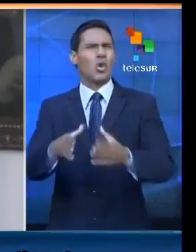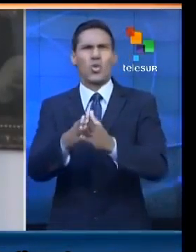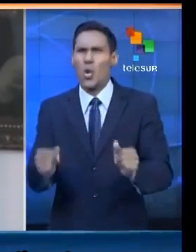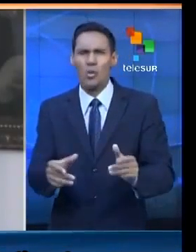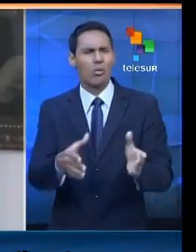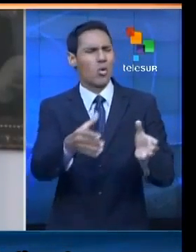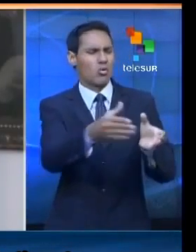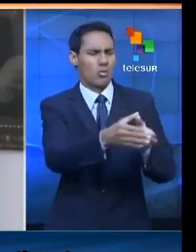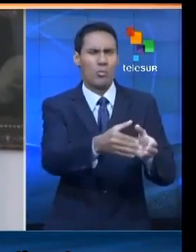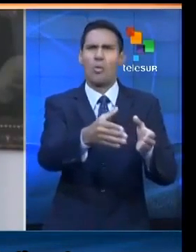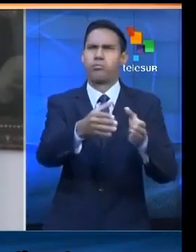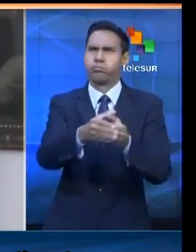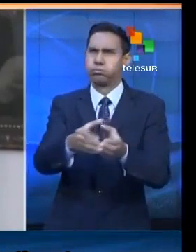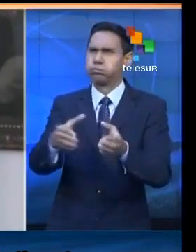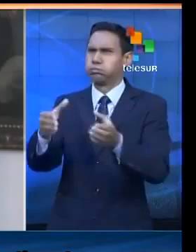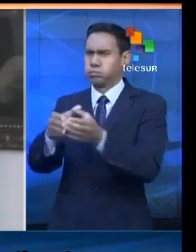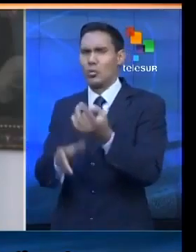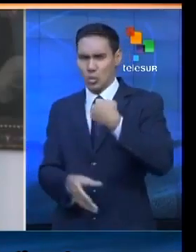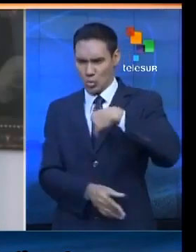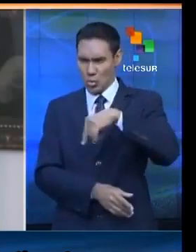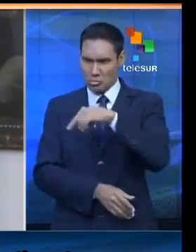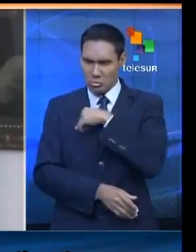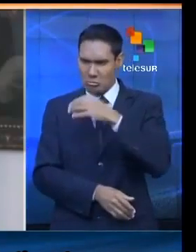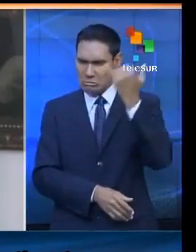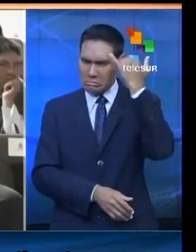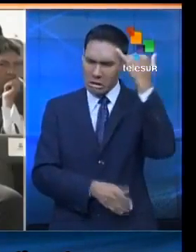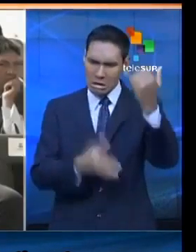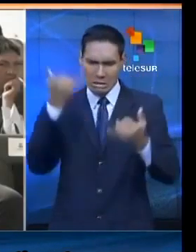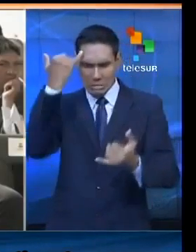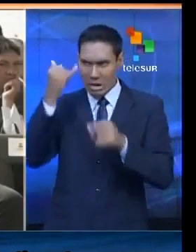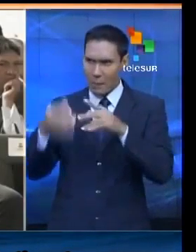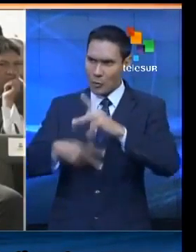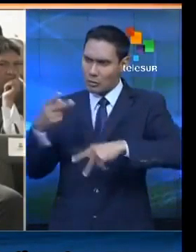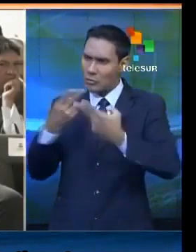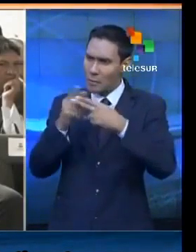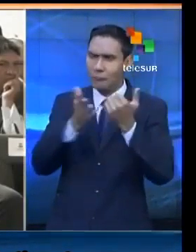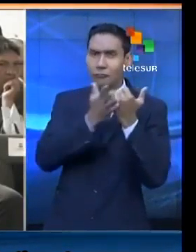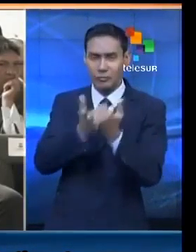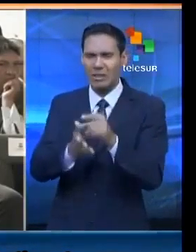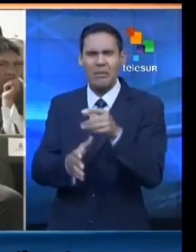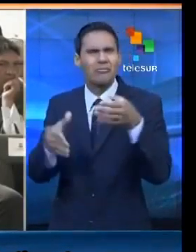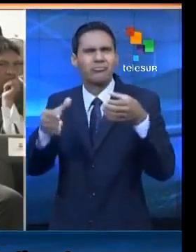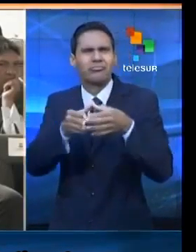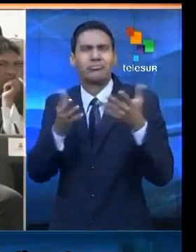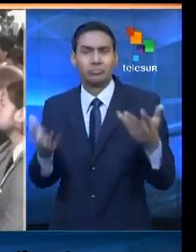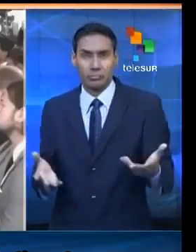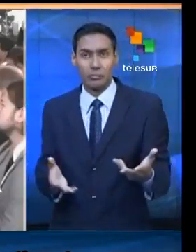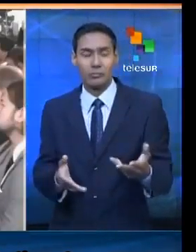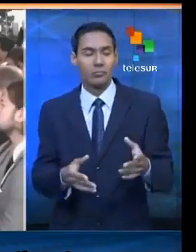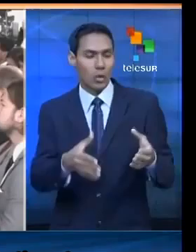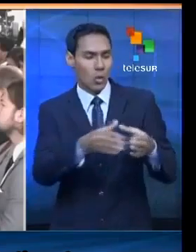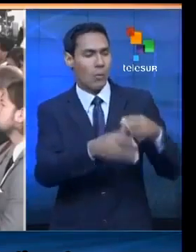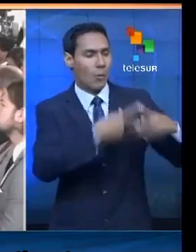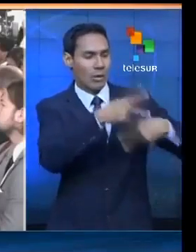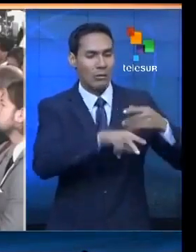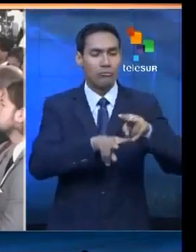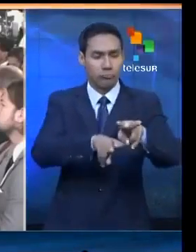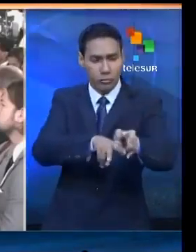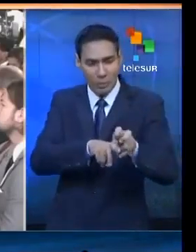organizaciones, aportemos al proceso. El Consejo Nacional de Paz está conformado por sectores políticos,